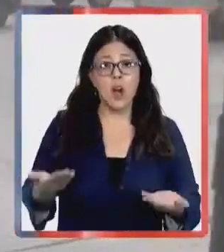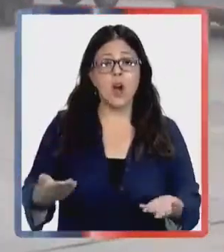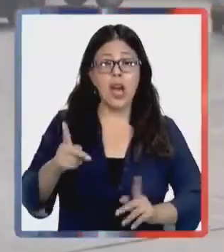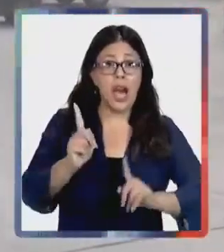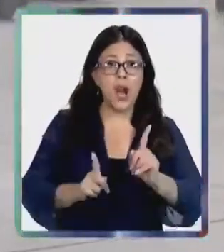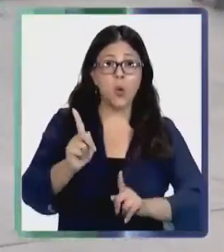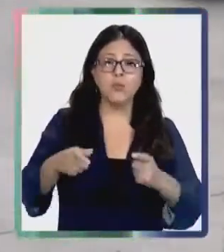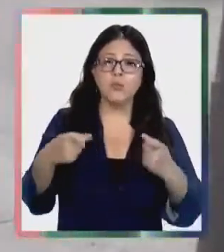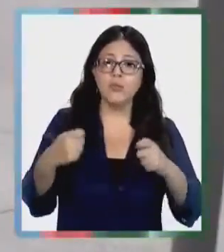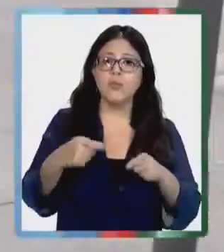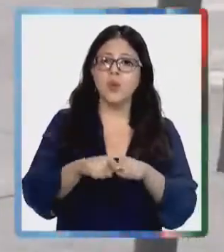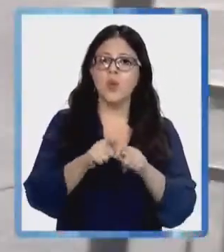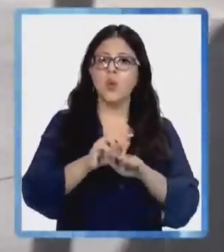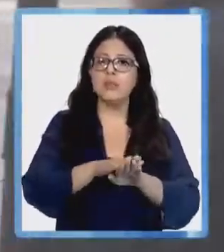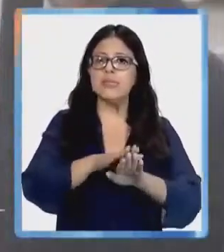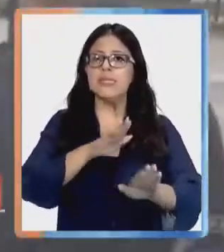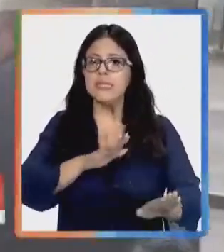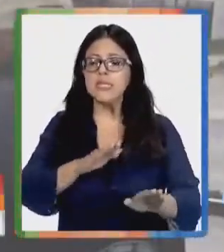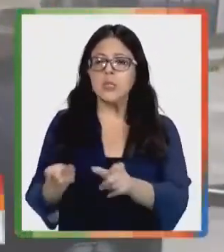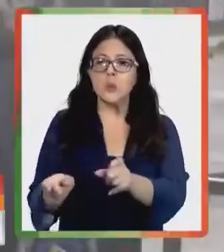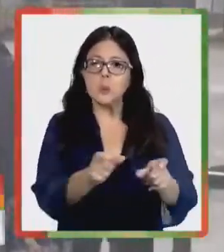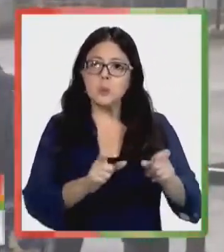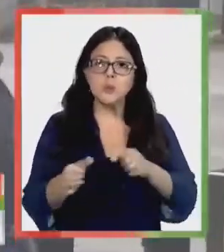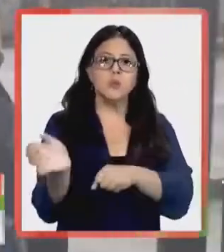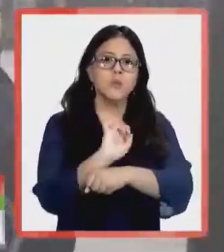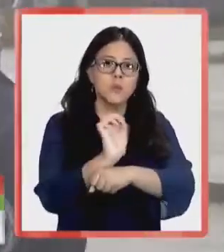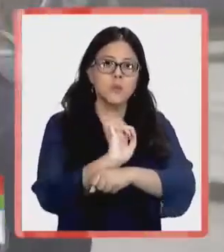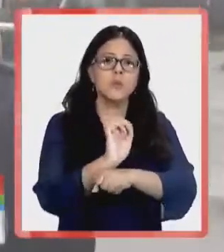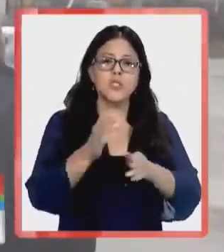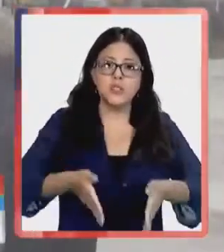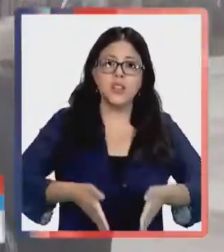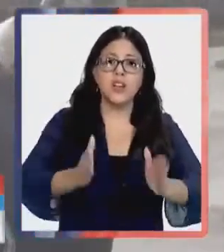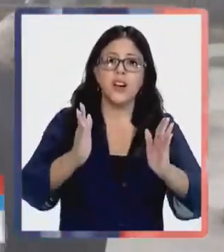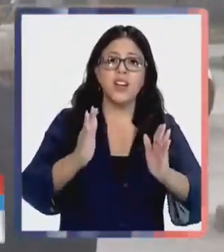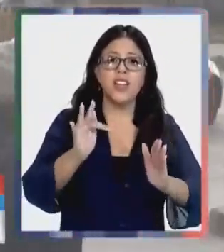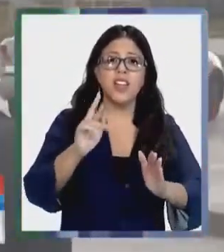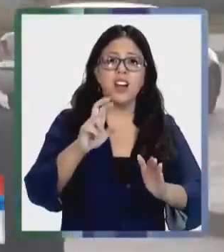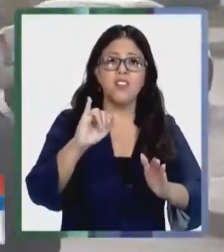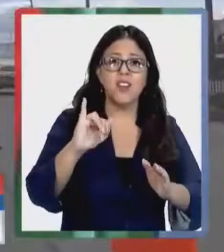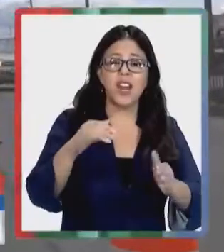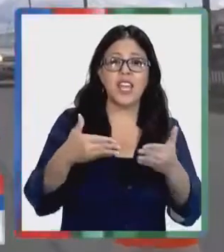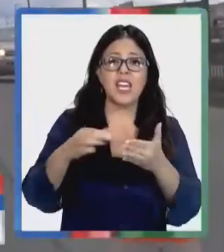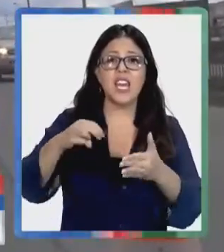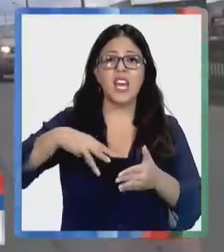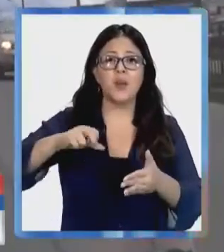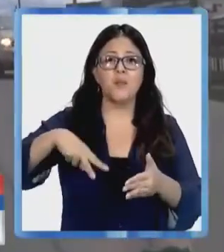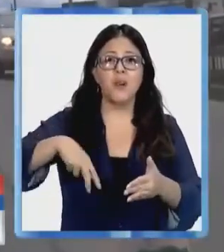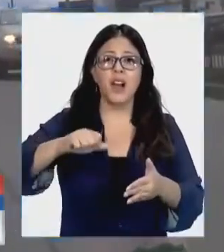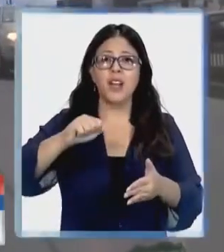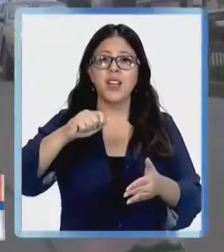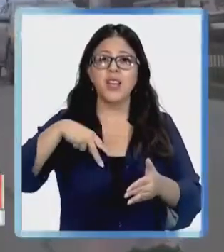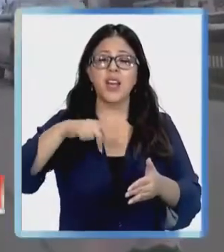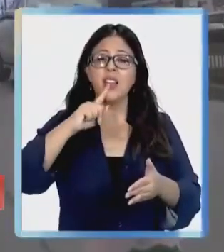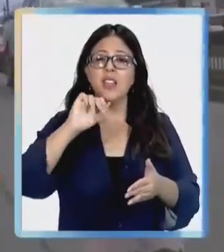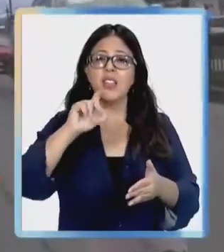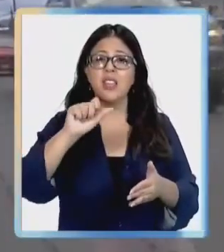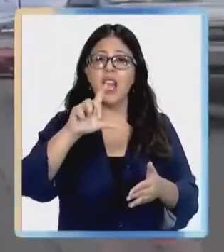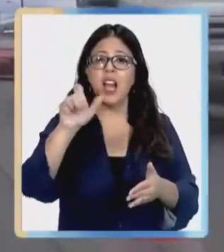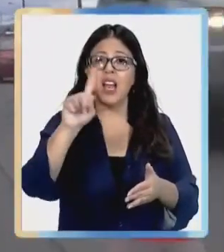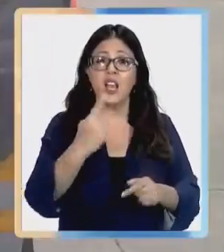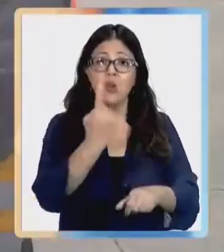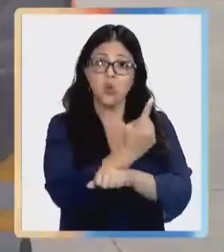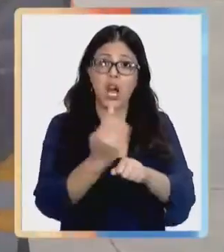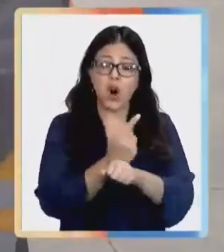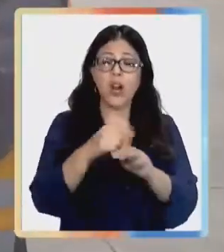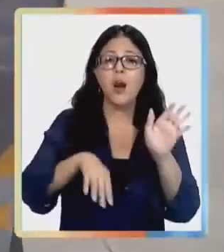A pesar de que algunos intentaron evadir el control vehicular que se estaba realizando en la avenida Frey con Manantiales, en una media hora fueron más de 10 vehículos